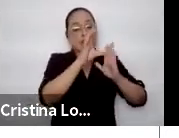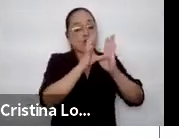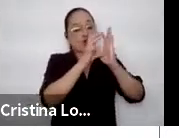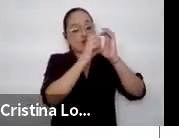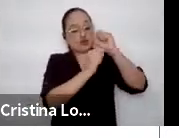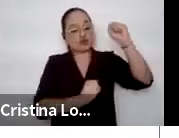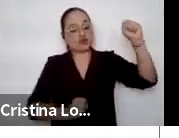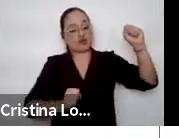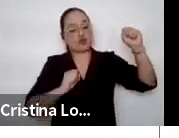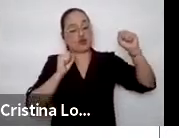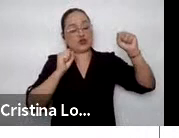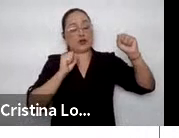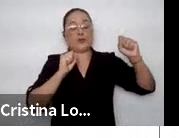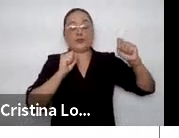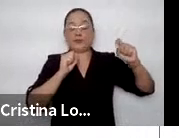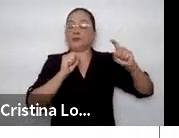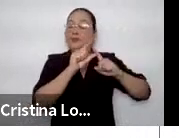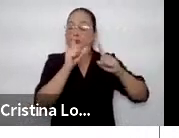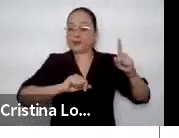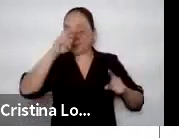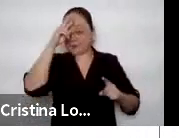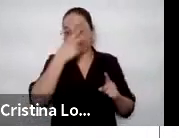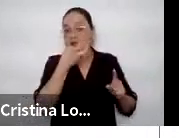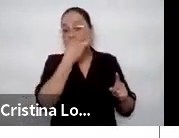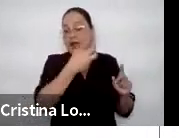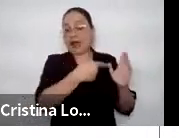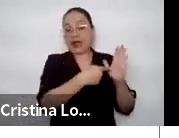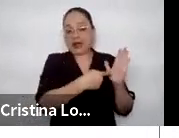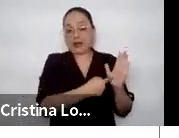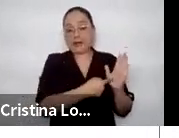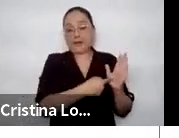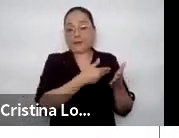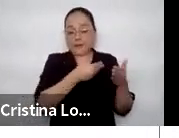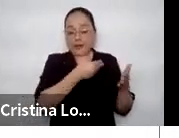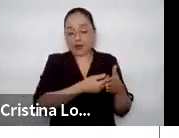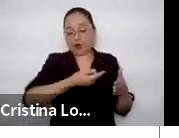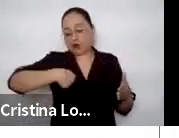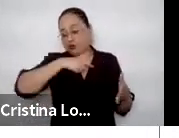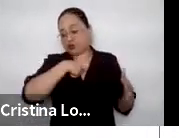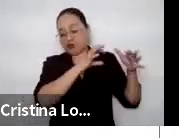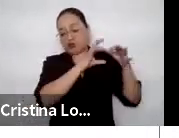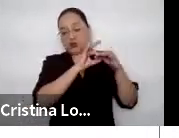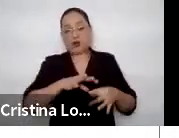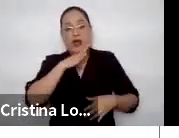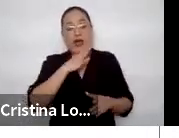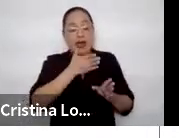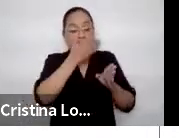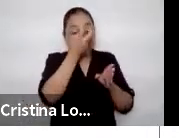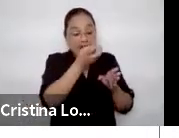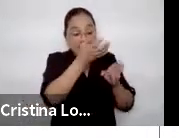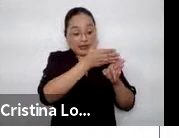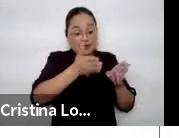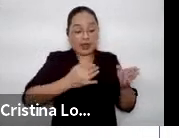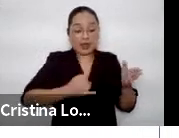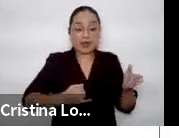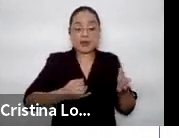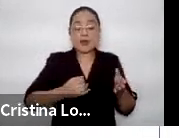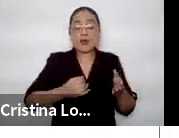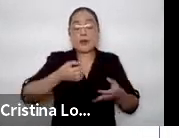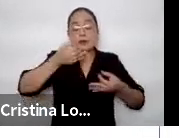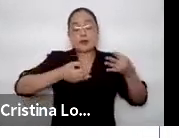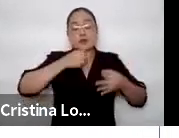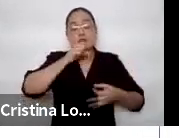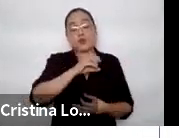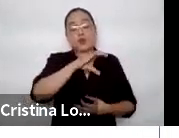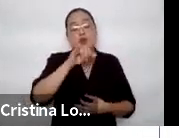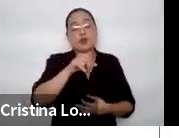Federal vigente. Y a partir de ahí, el Pleno de la Suprema Corte de Justicia de la Nación determinó el inicio de